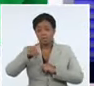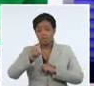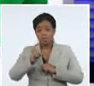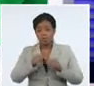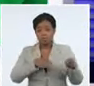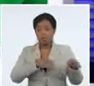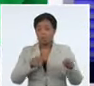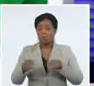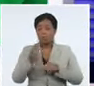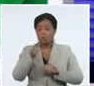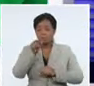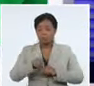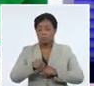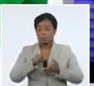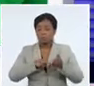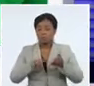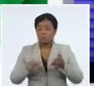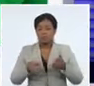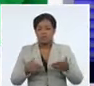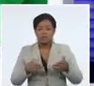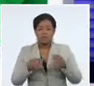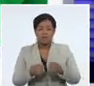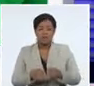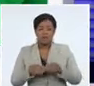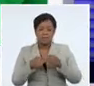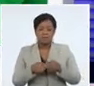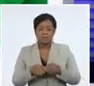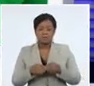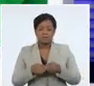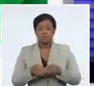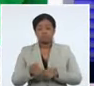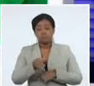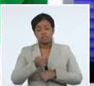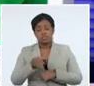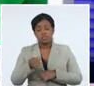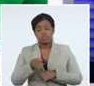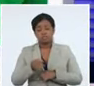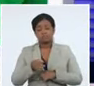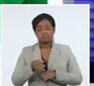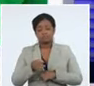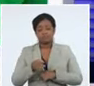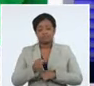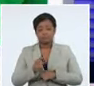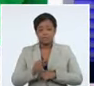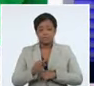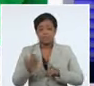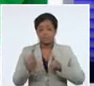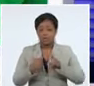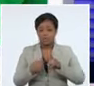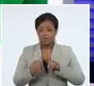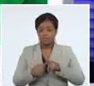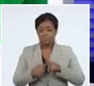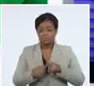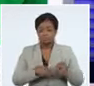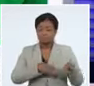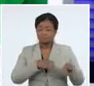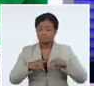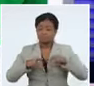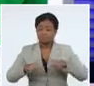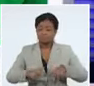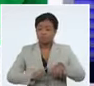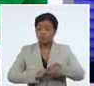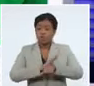en la provincia de Granma del municipio de Bayá. Nuevamente, la COVID arrebata